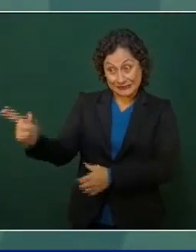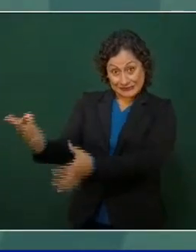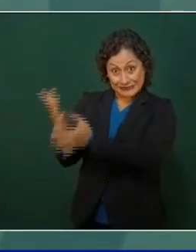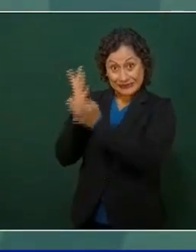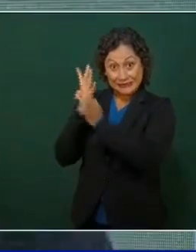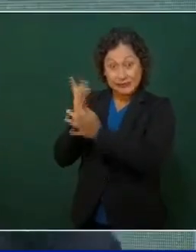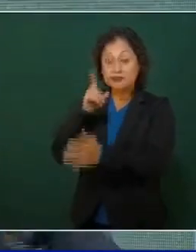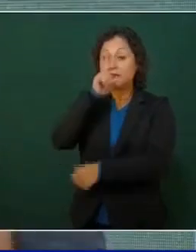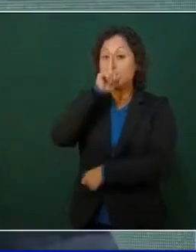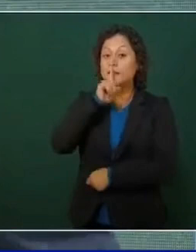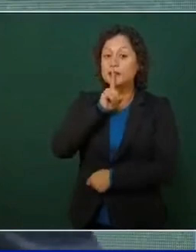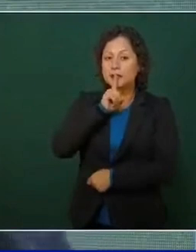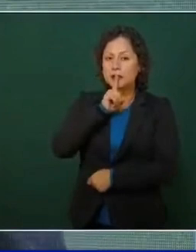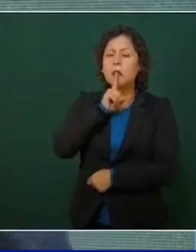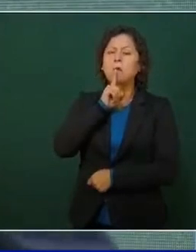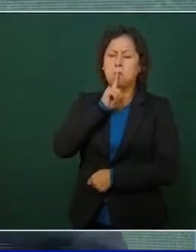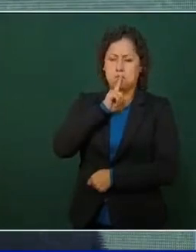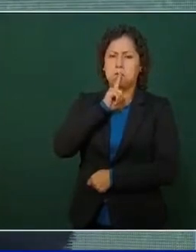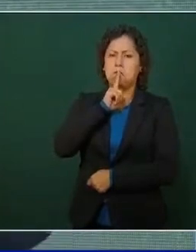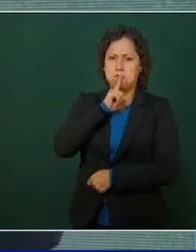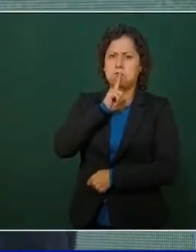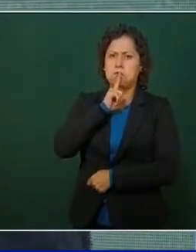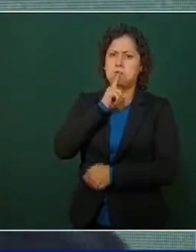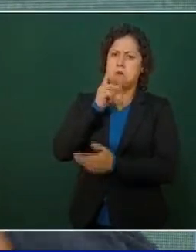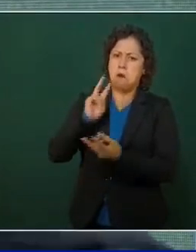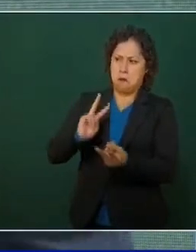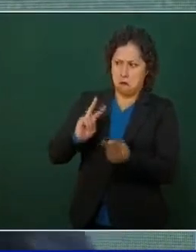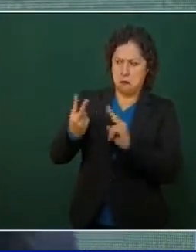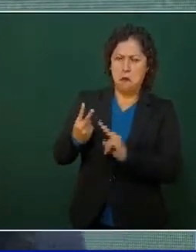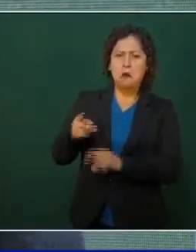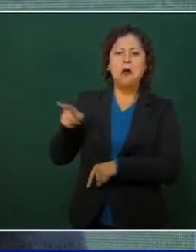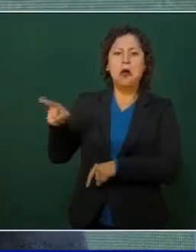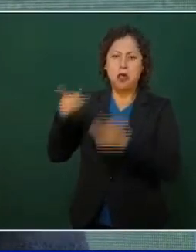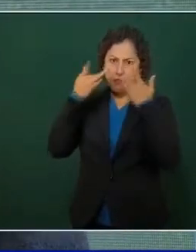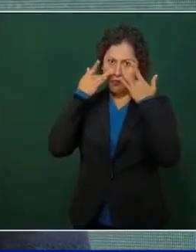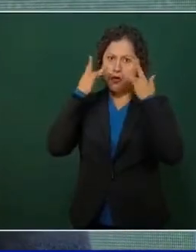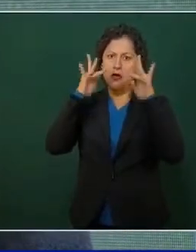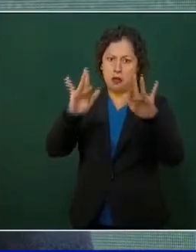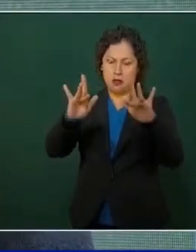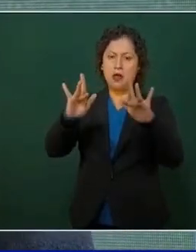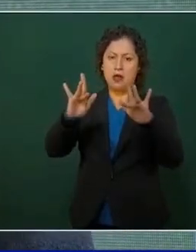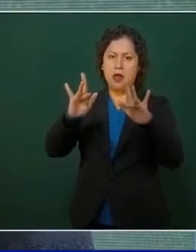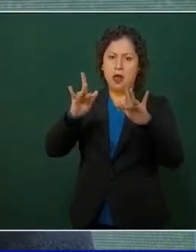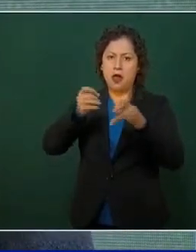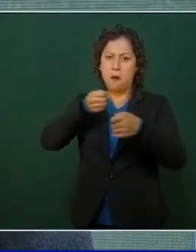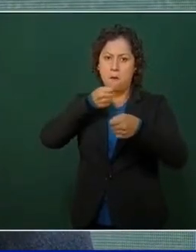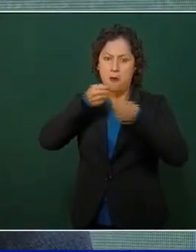de ser informador, ¿no? Porque se requiere una ética.